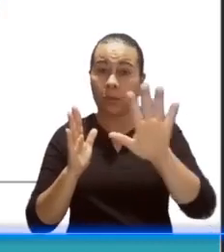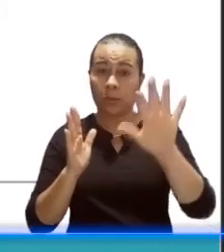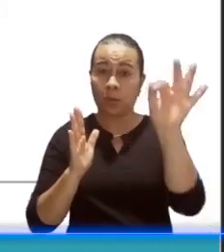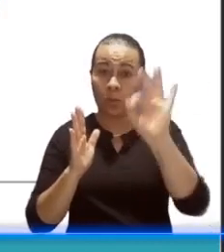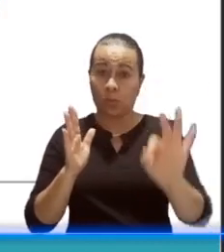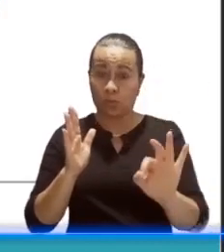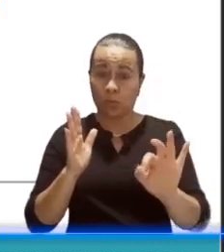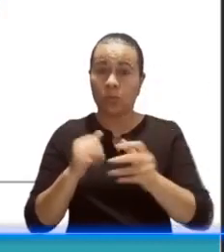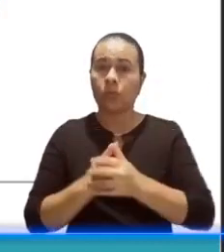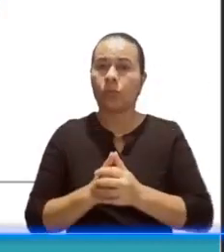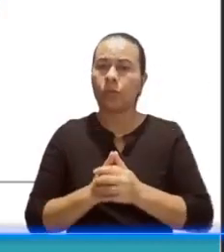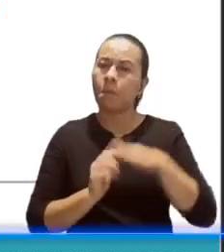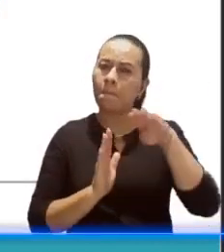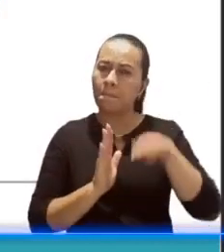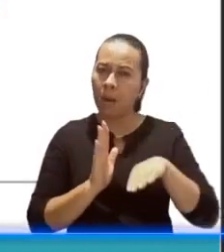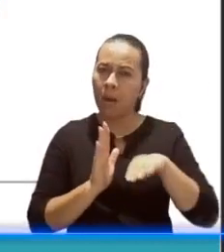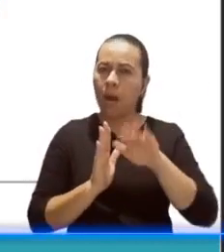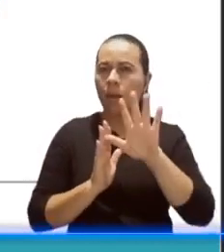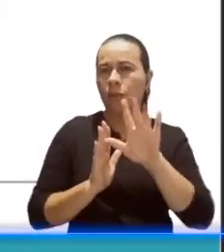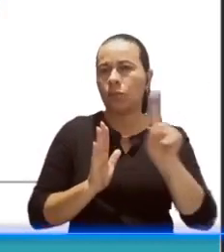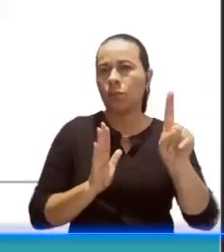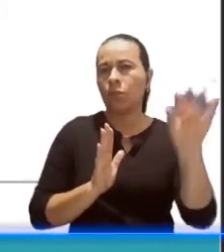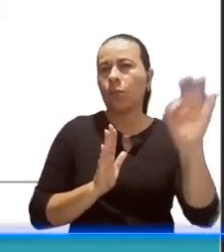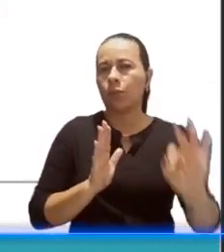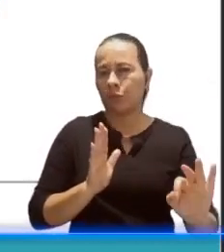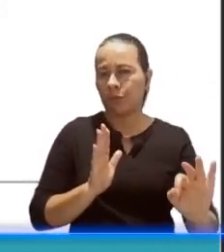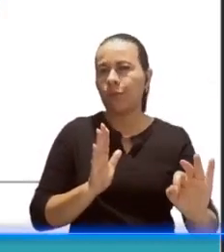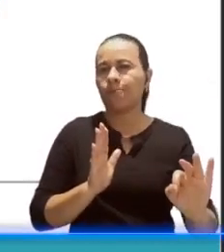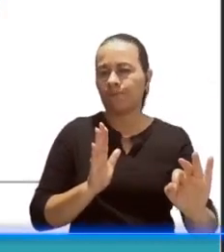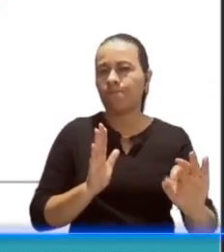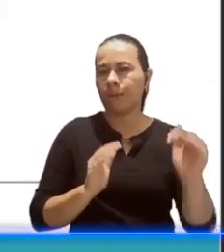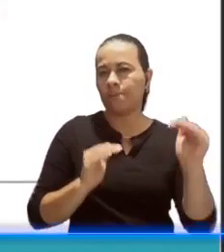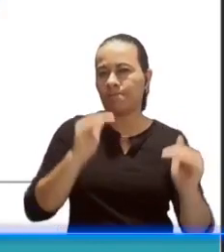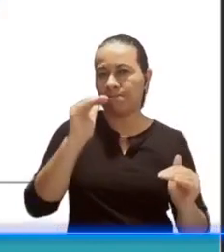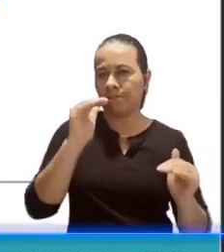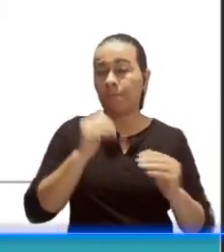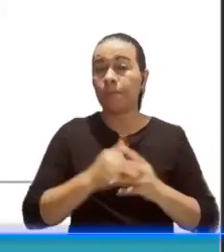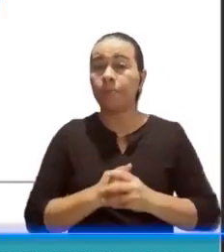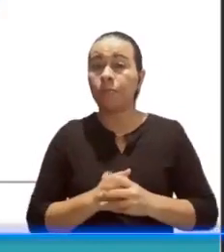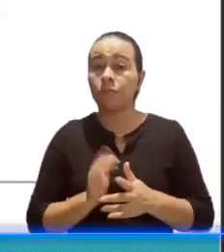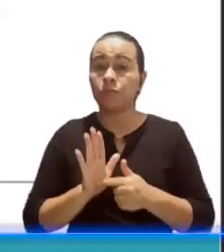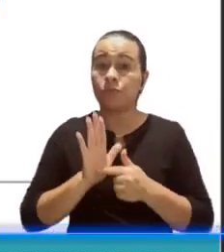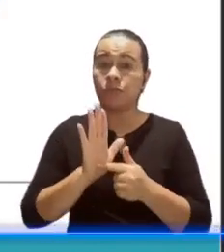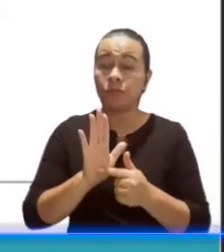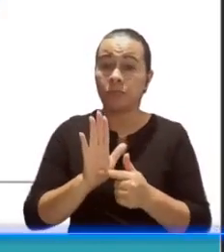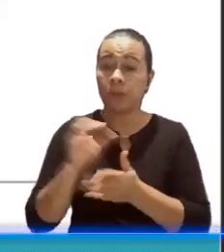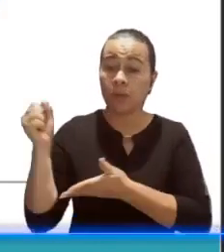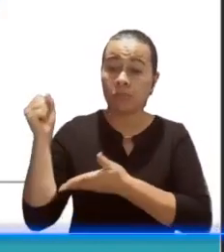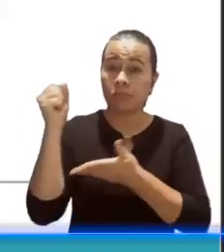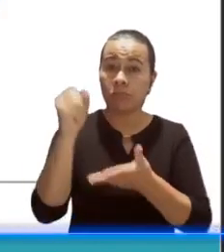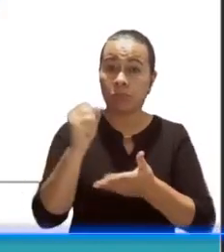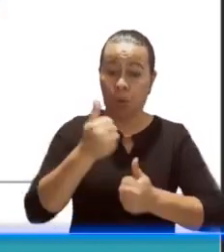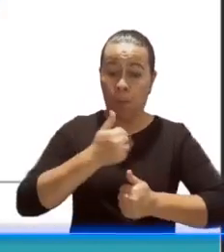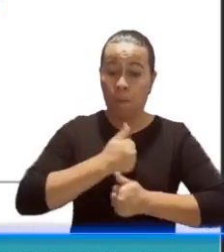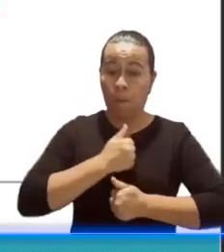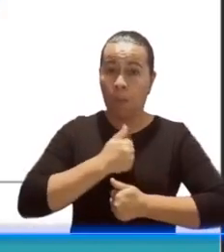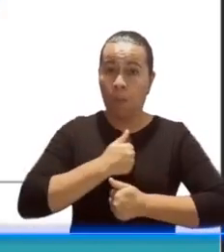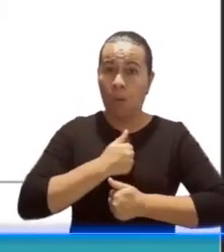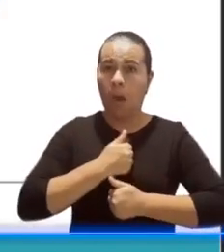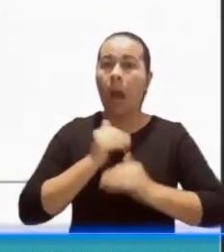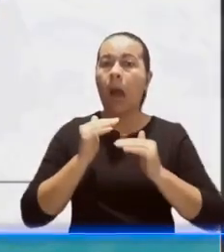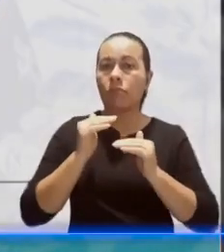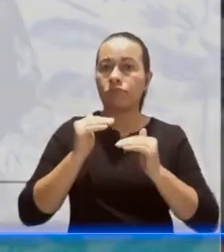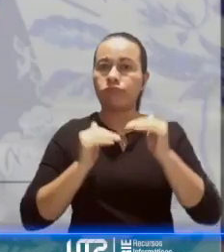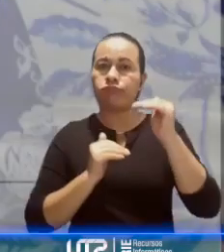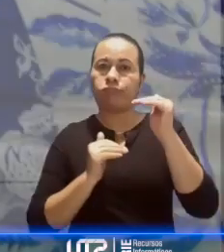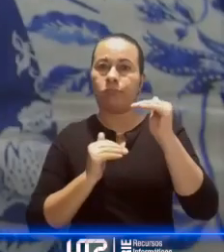un 95,1% disminuyendo a un 51% al cierre del año 2023, lo que hace que la participación de los